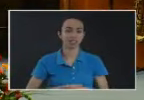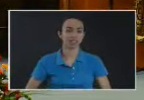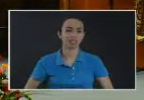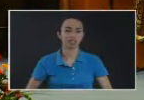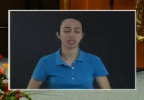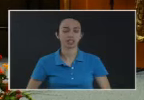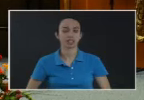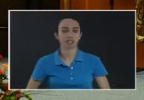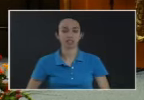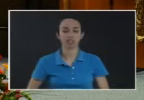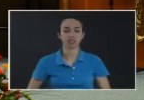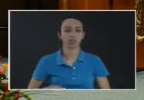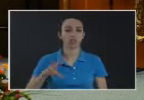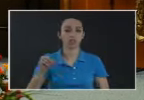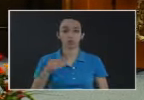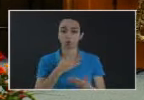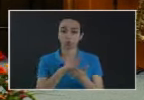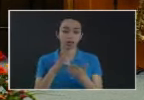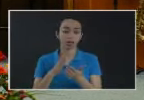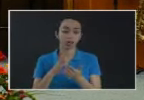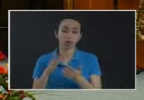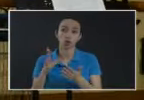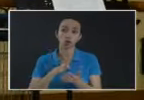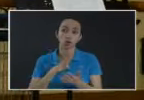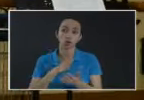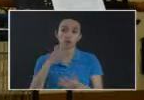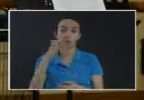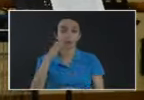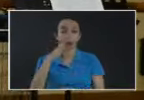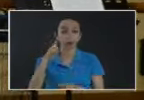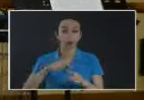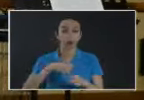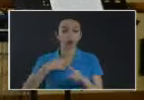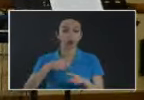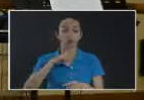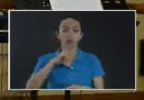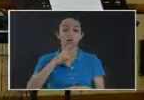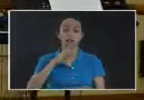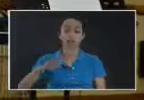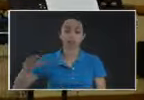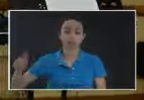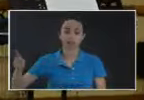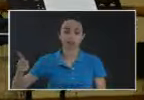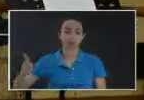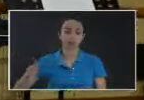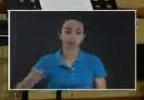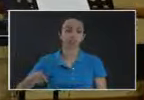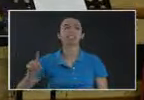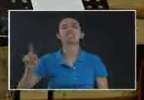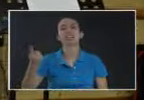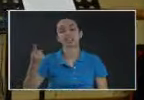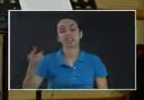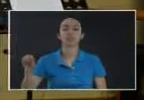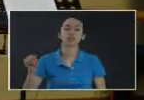no compartió su niñez, su adolescencia con su papá. Pues, ¿quién no desea compartir con papá y mamá? ¿Sí o